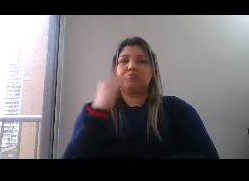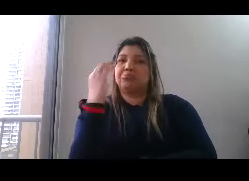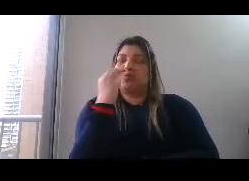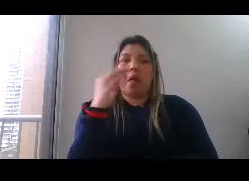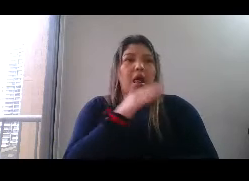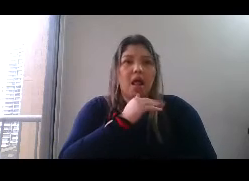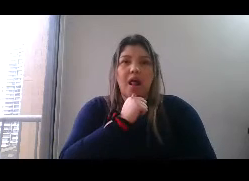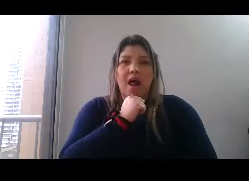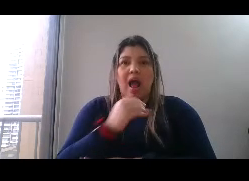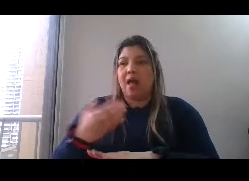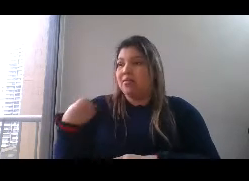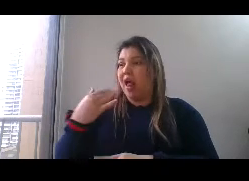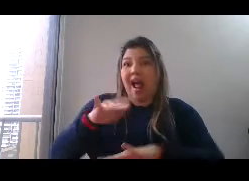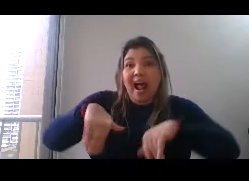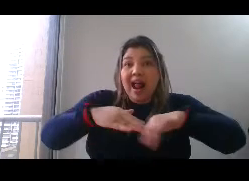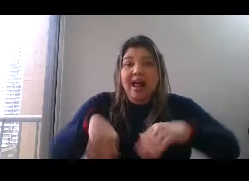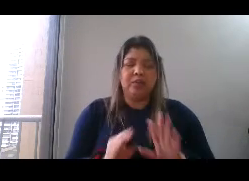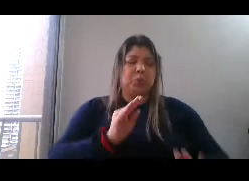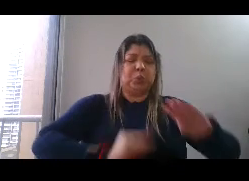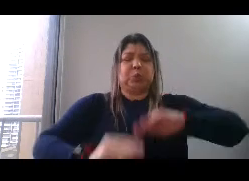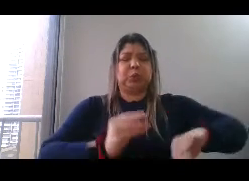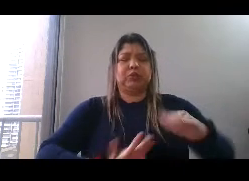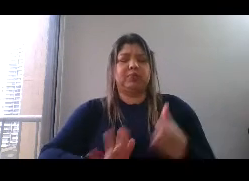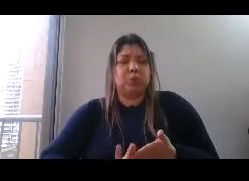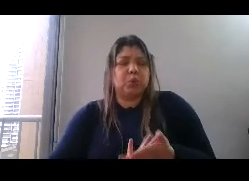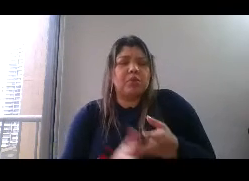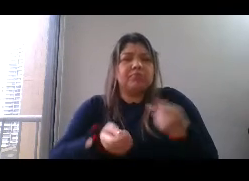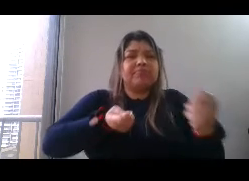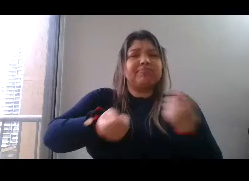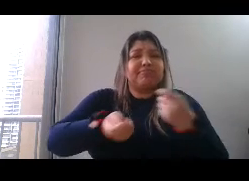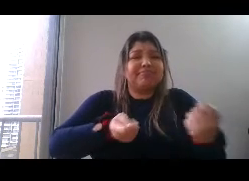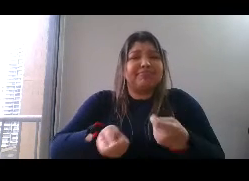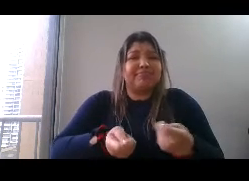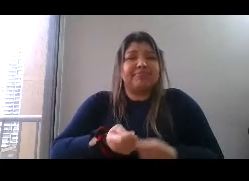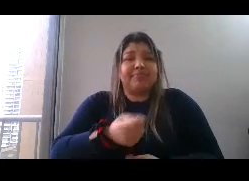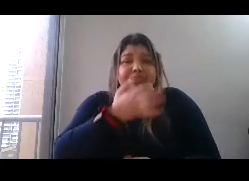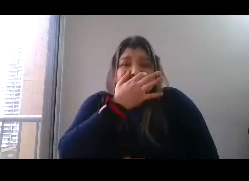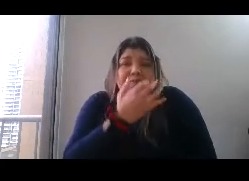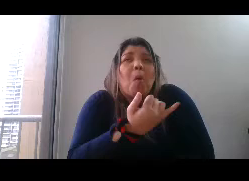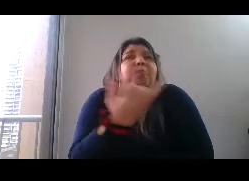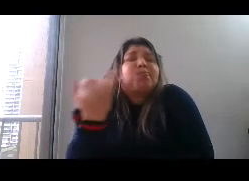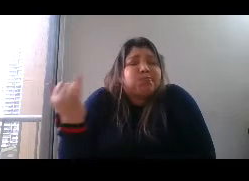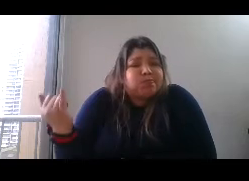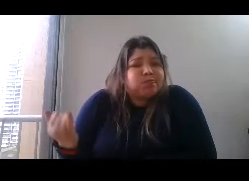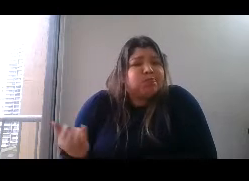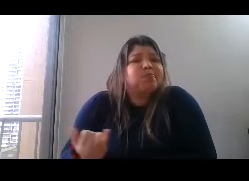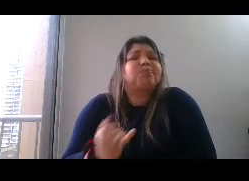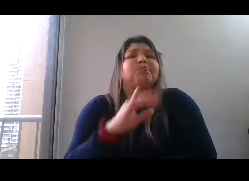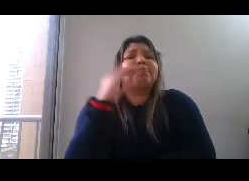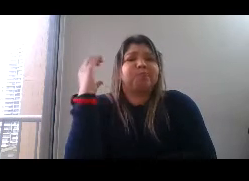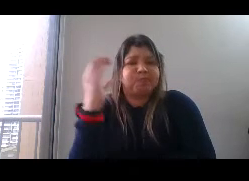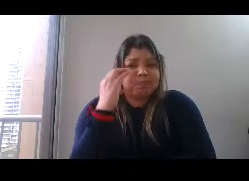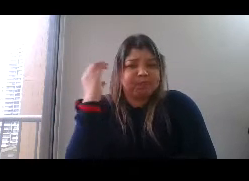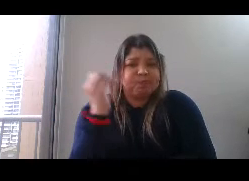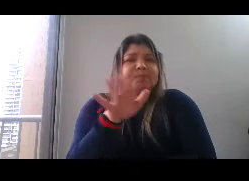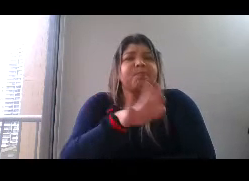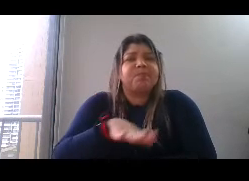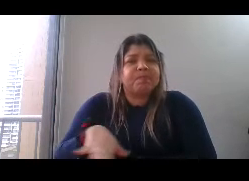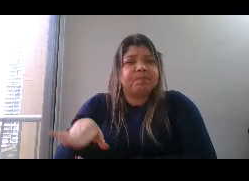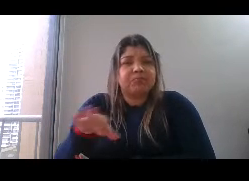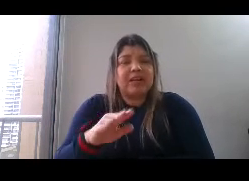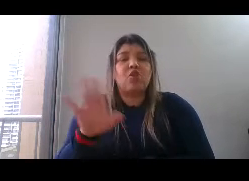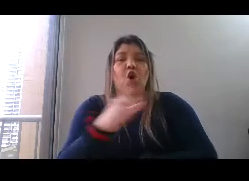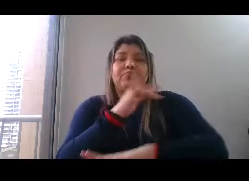esa posible llegada del virus. Ya el virus está en el país, entonces ahora las instituciones han ido modificando estos